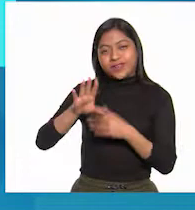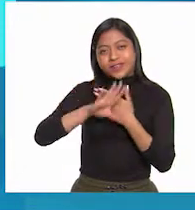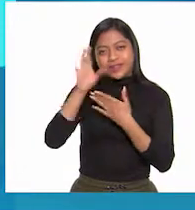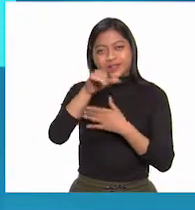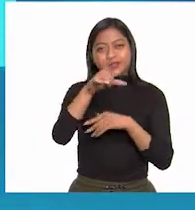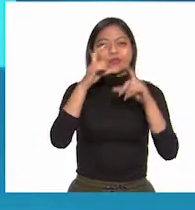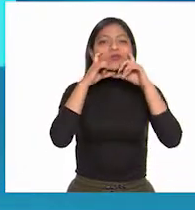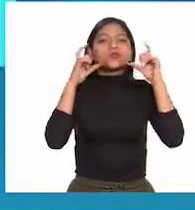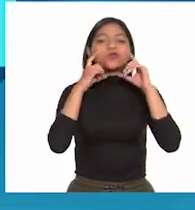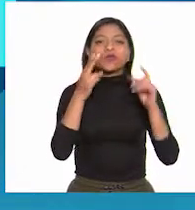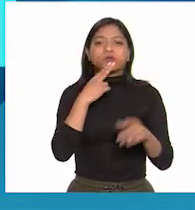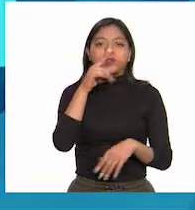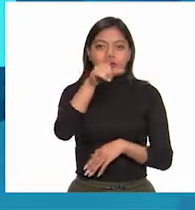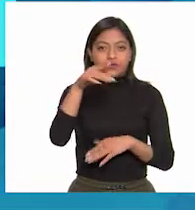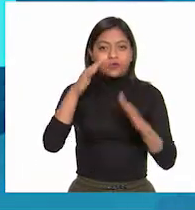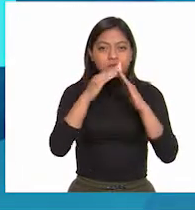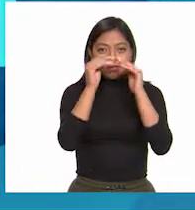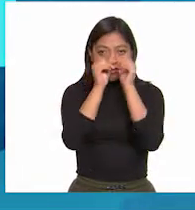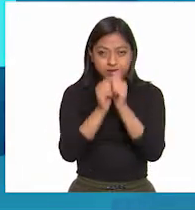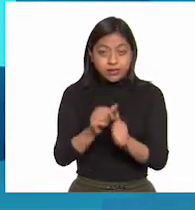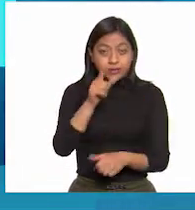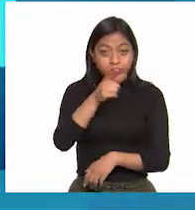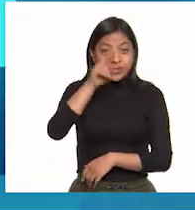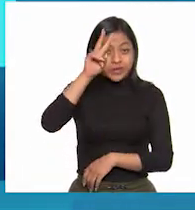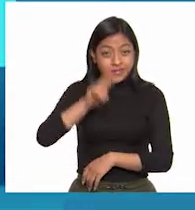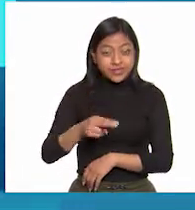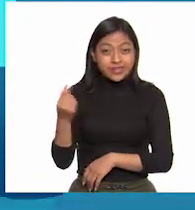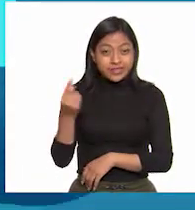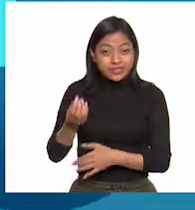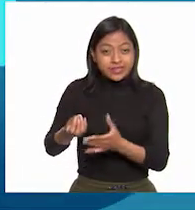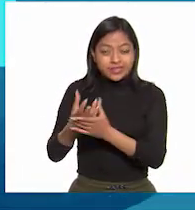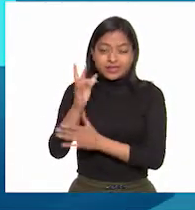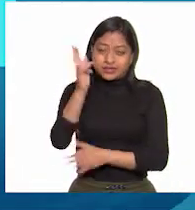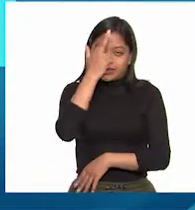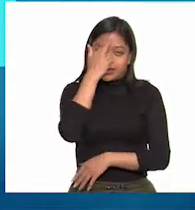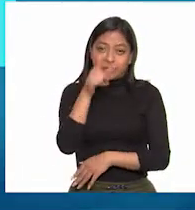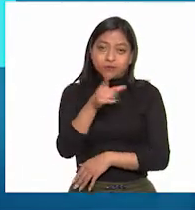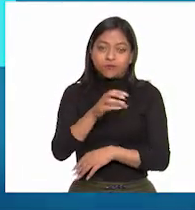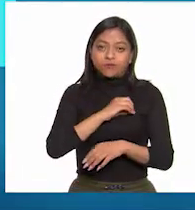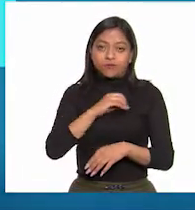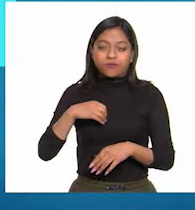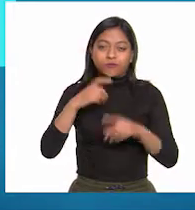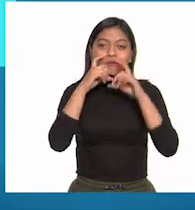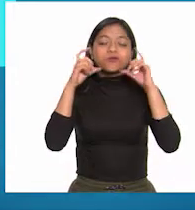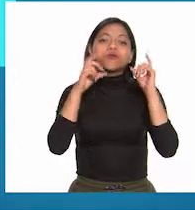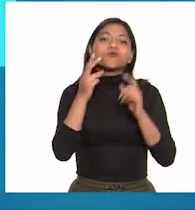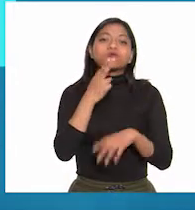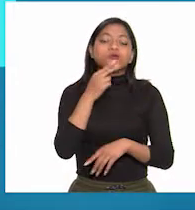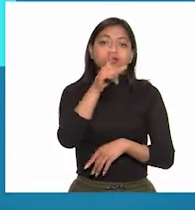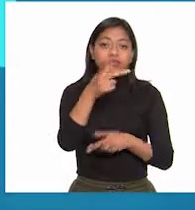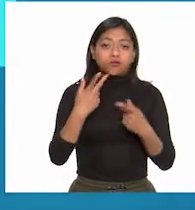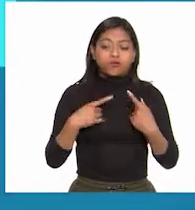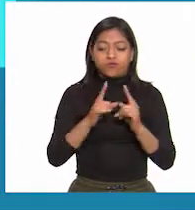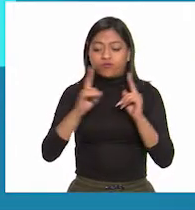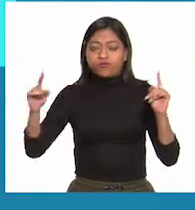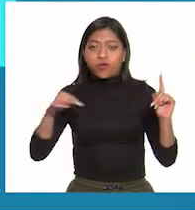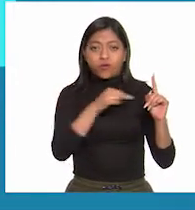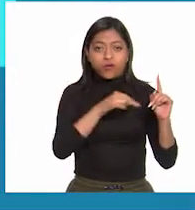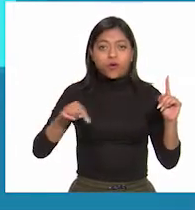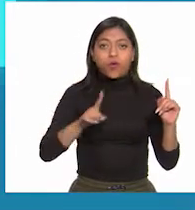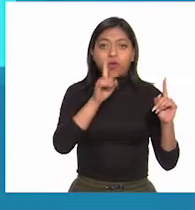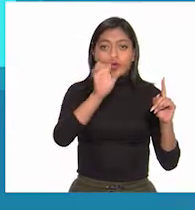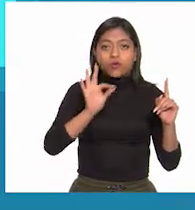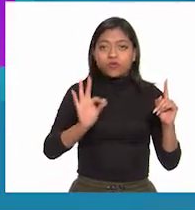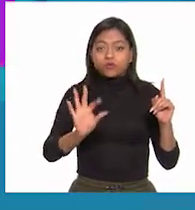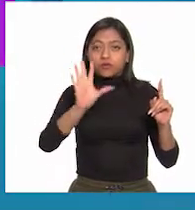Utiliza cubrebocas. No salgas de casa. Si tienes que hacerlo, recuerda que es obligatorio utilizarlo. Mantén una distancia mínima de un metro